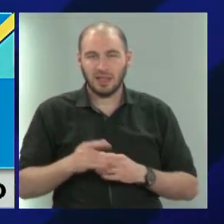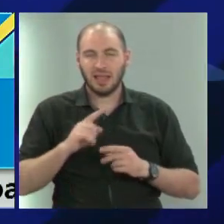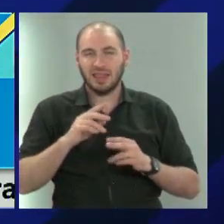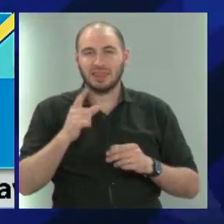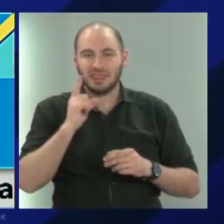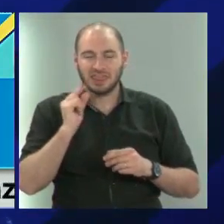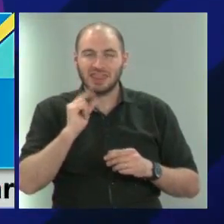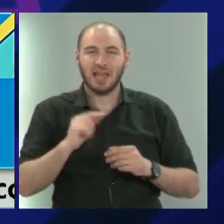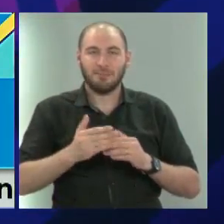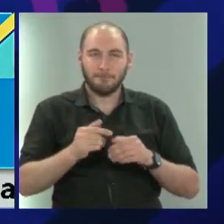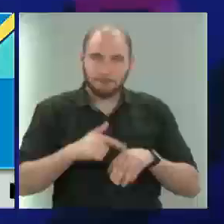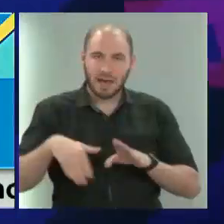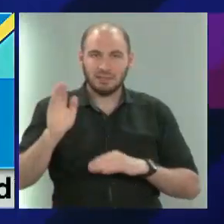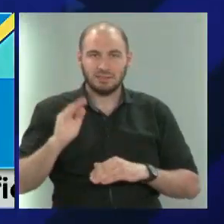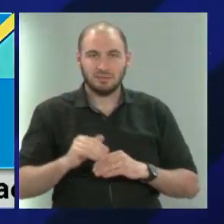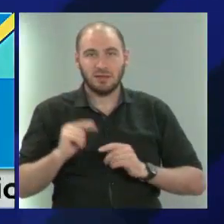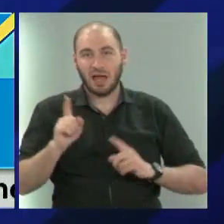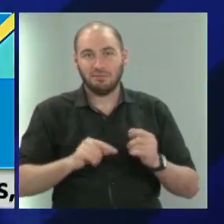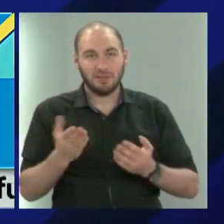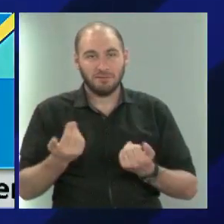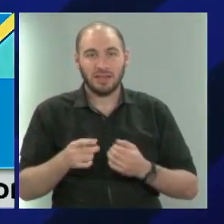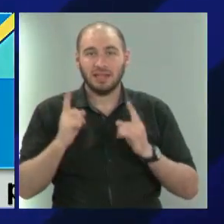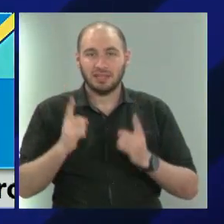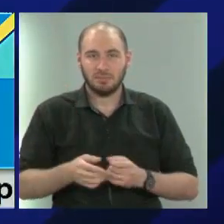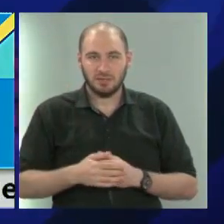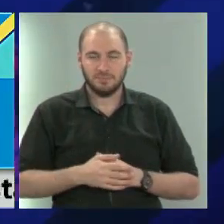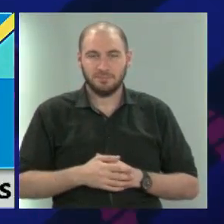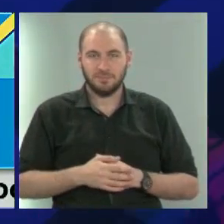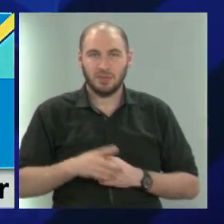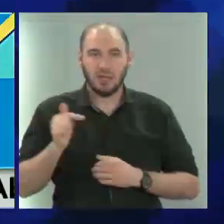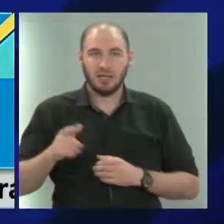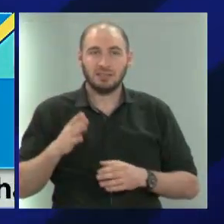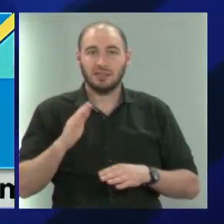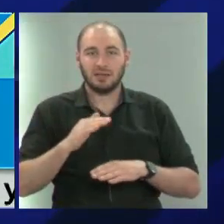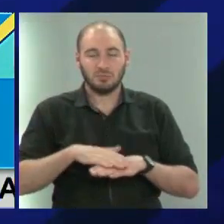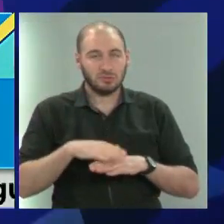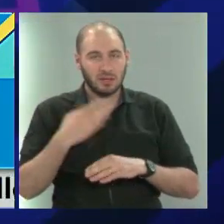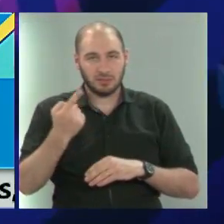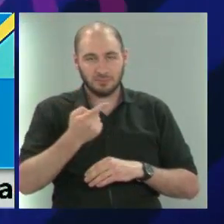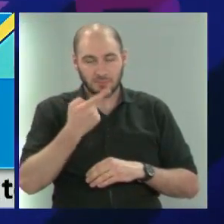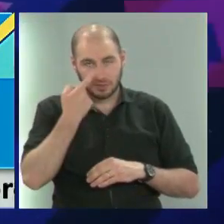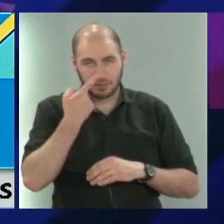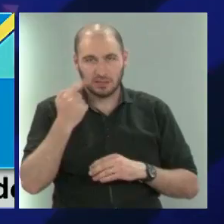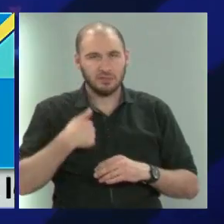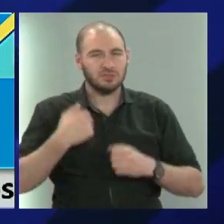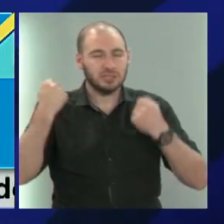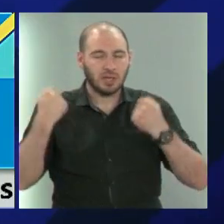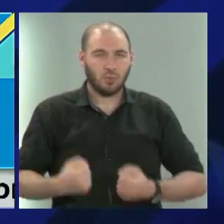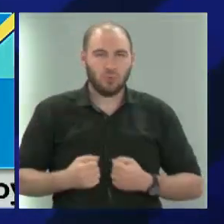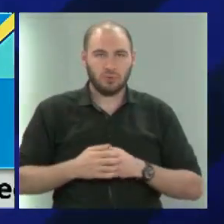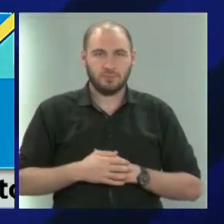jornada extendida, ¿no?, y todo eso que no terminamos, que también cumpliría una función interesante. Yo sigo